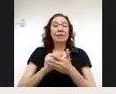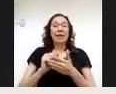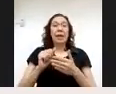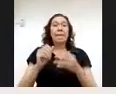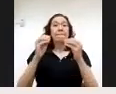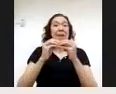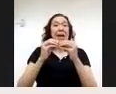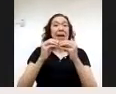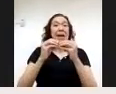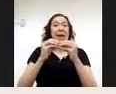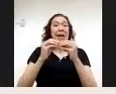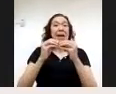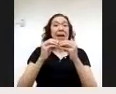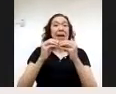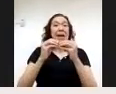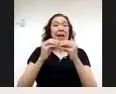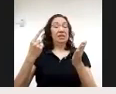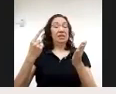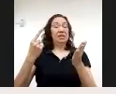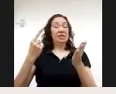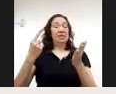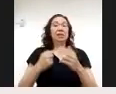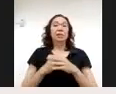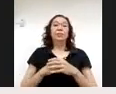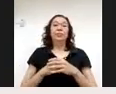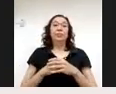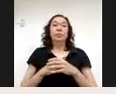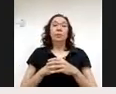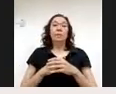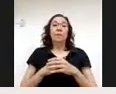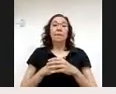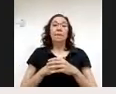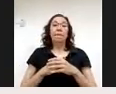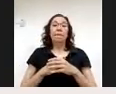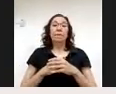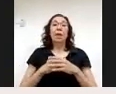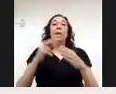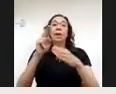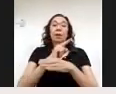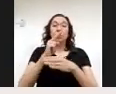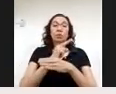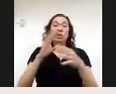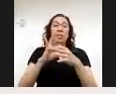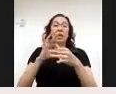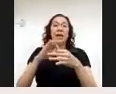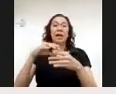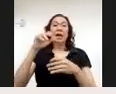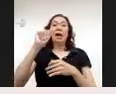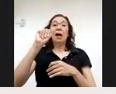7 ocasiones. El uso del alcohol gel,